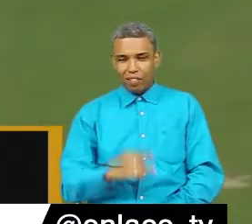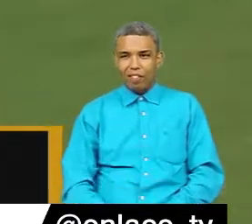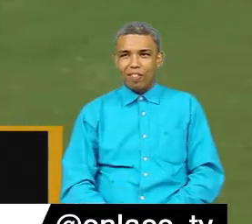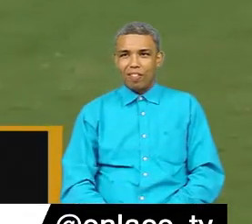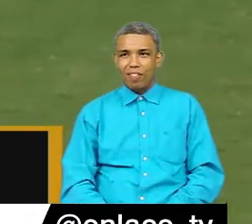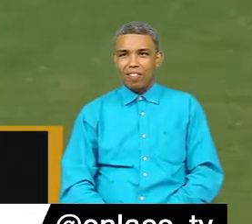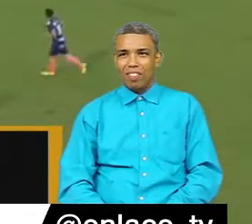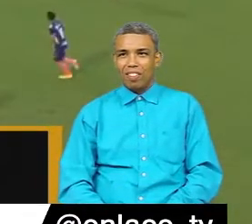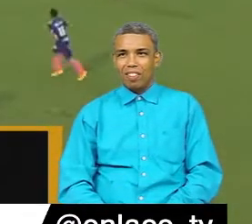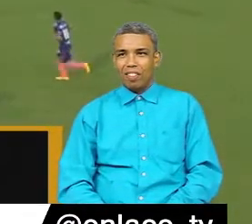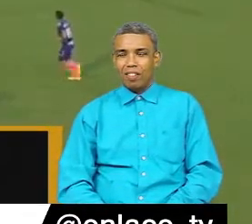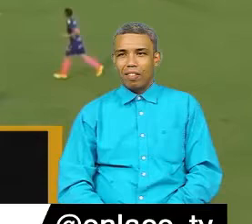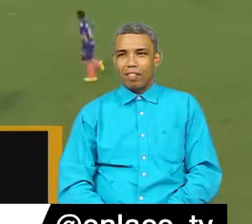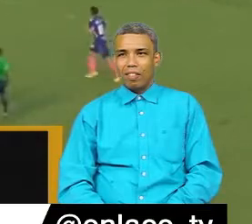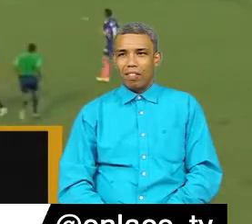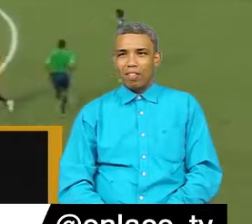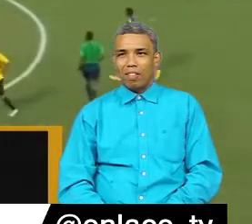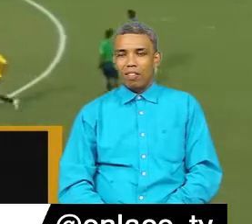¡Gol!